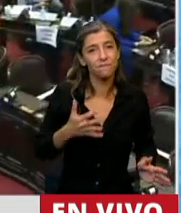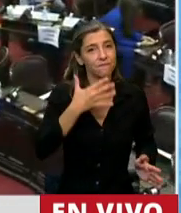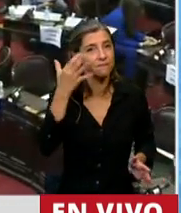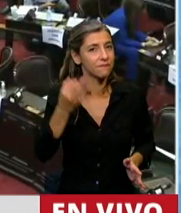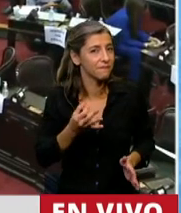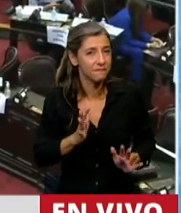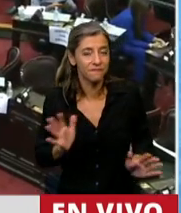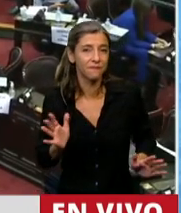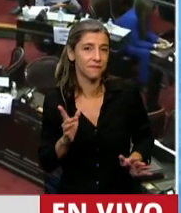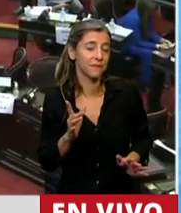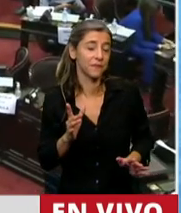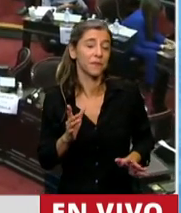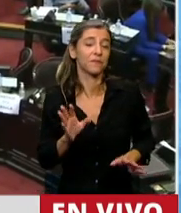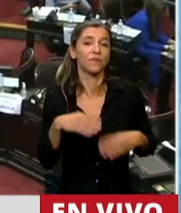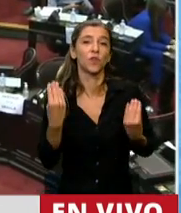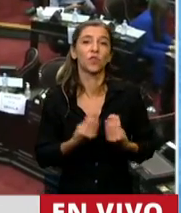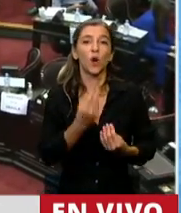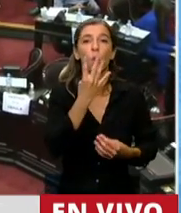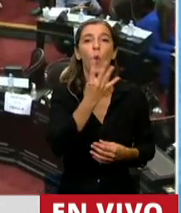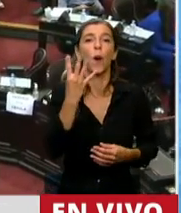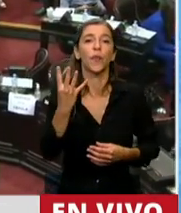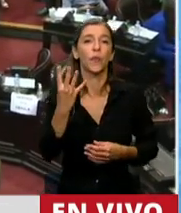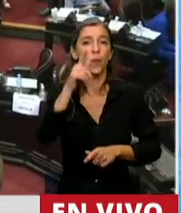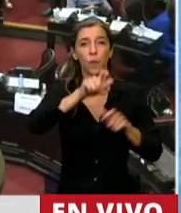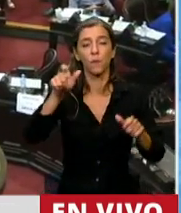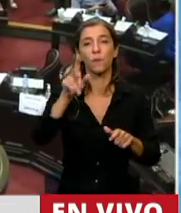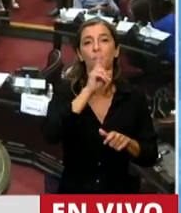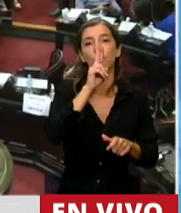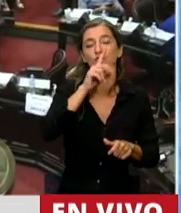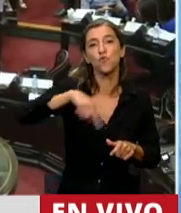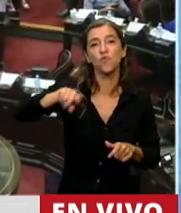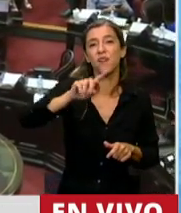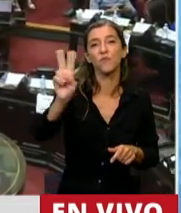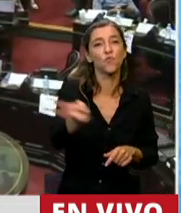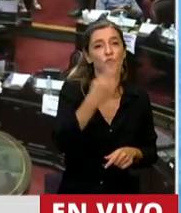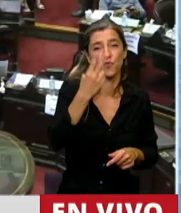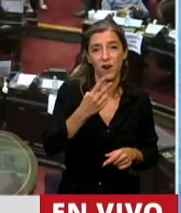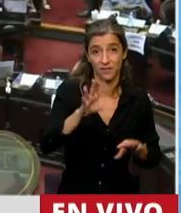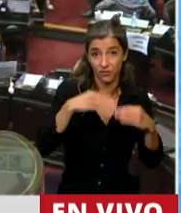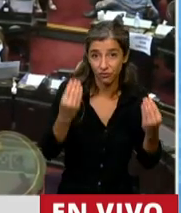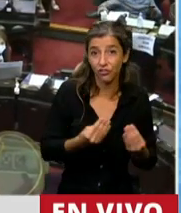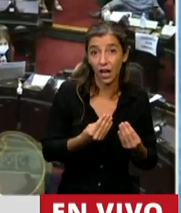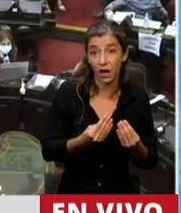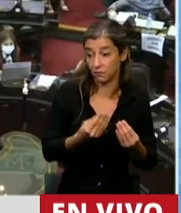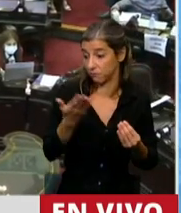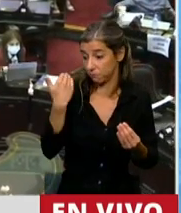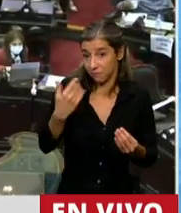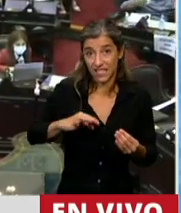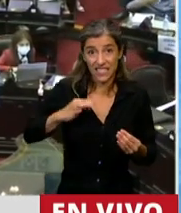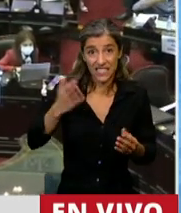lamentable cifra de 44 femicidios en apenas 42 días de este año.